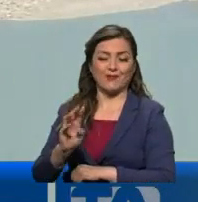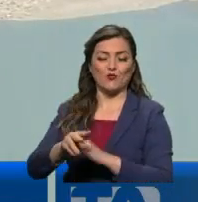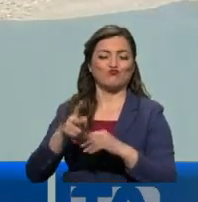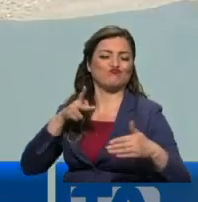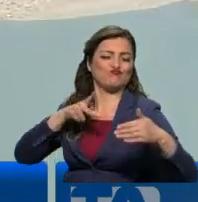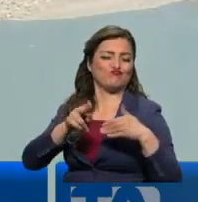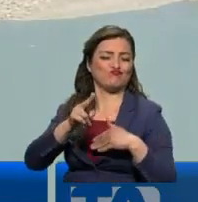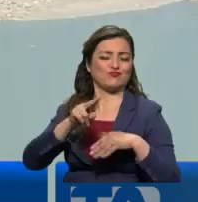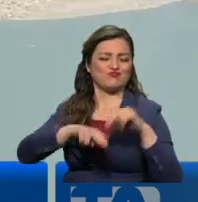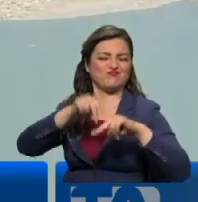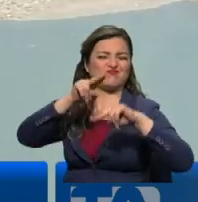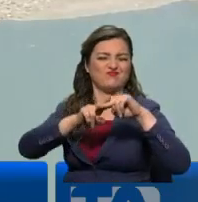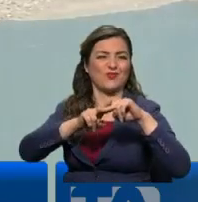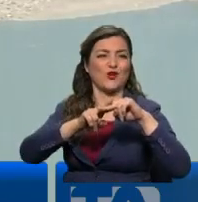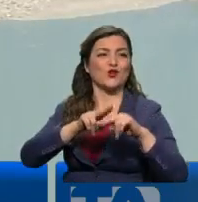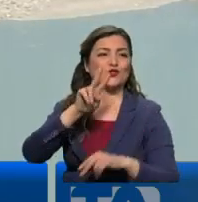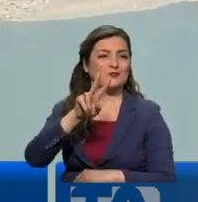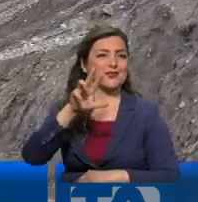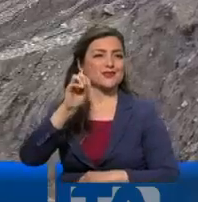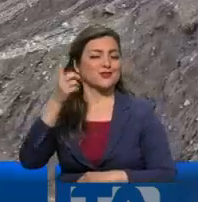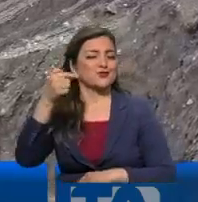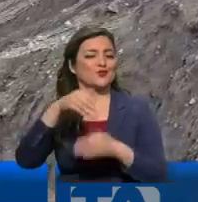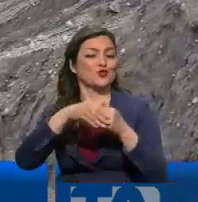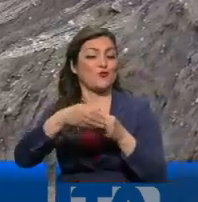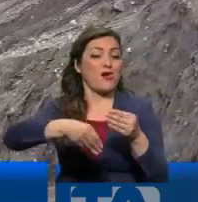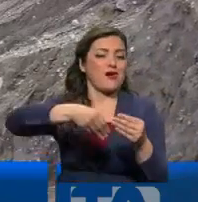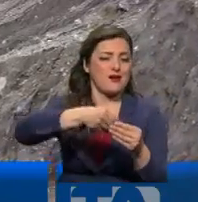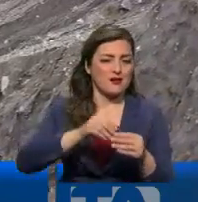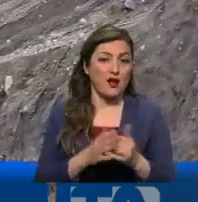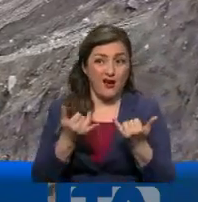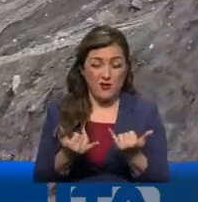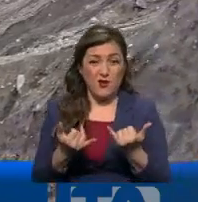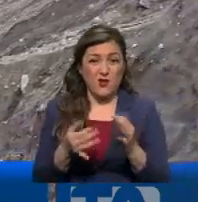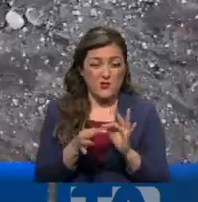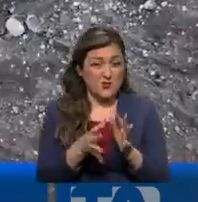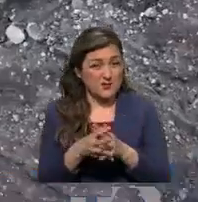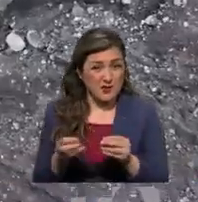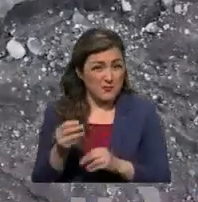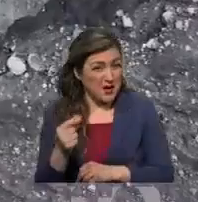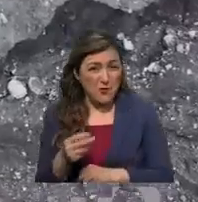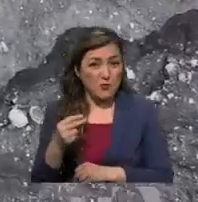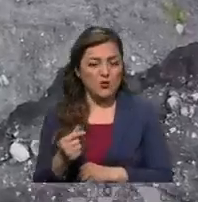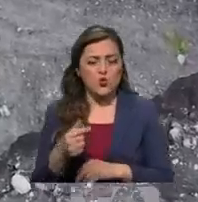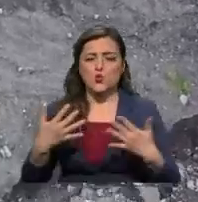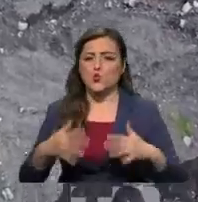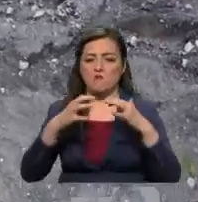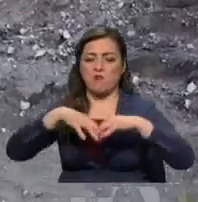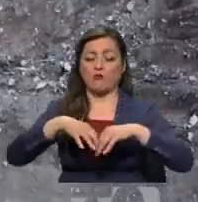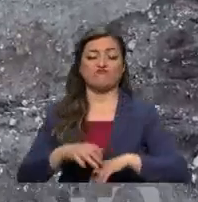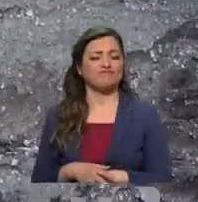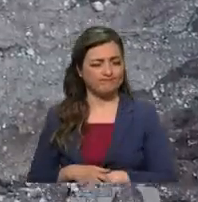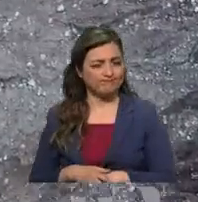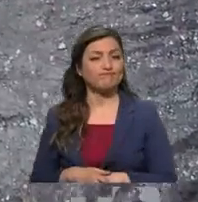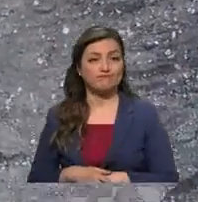de más de 2.300 millones de dólares y hoy, si no se actúa a tiempo, corre grave peligro. En Quito, Belén